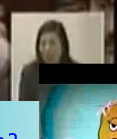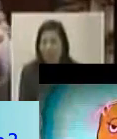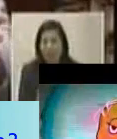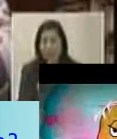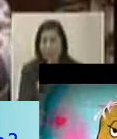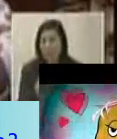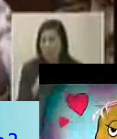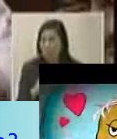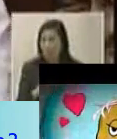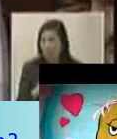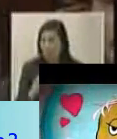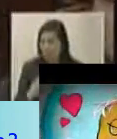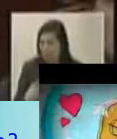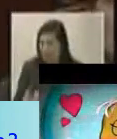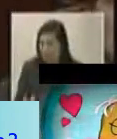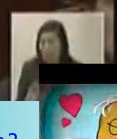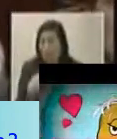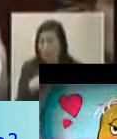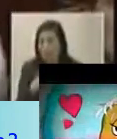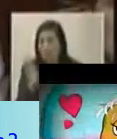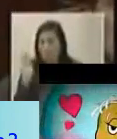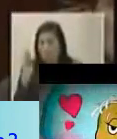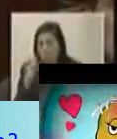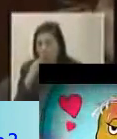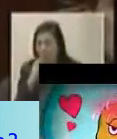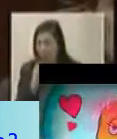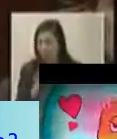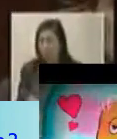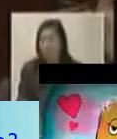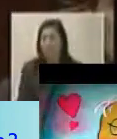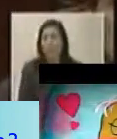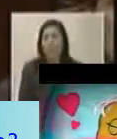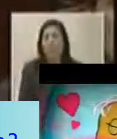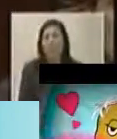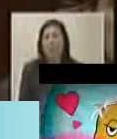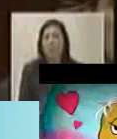es meritocracia o burocracia, señora ministra?